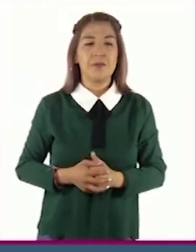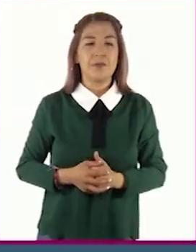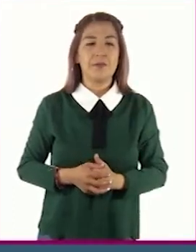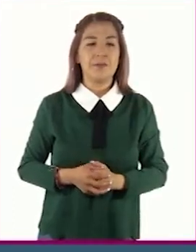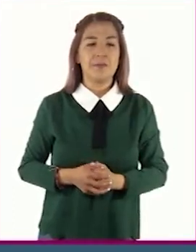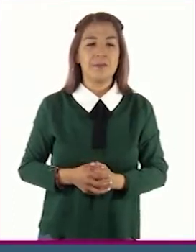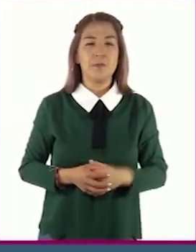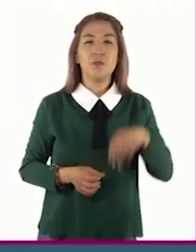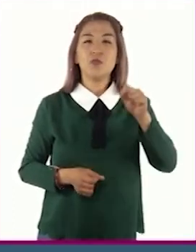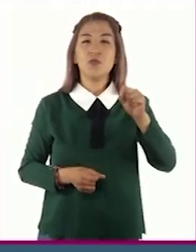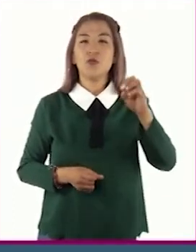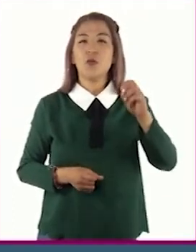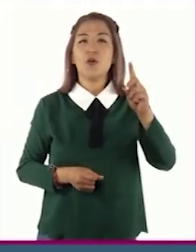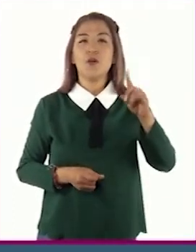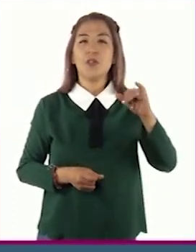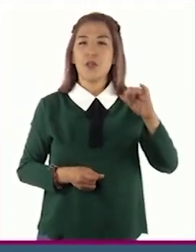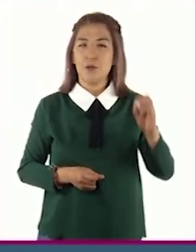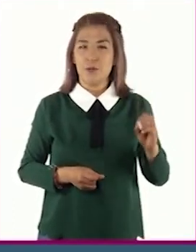sodio,